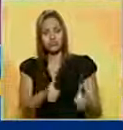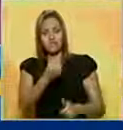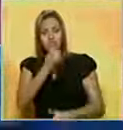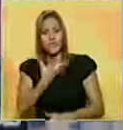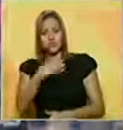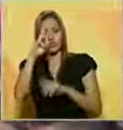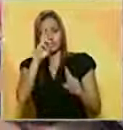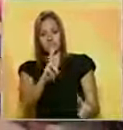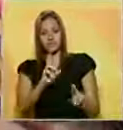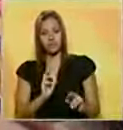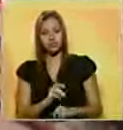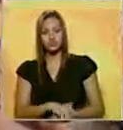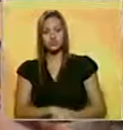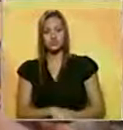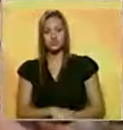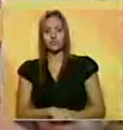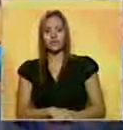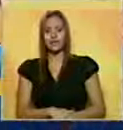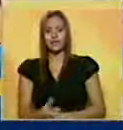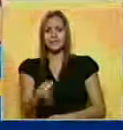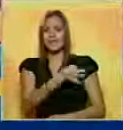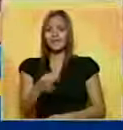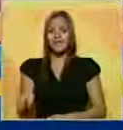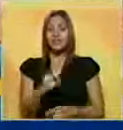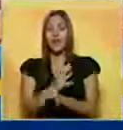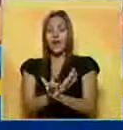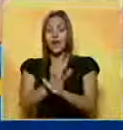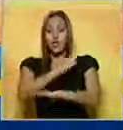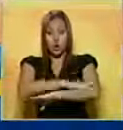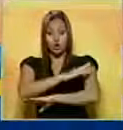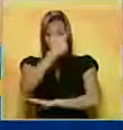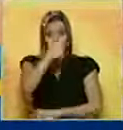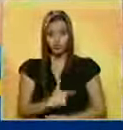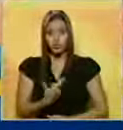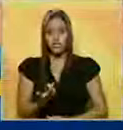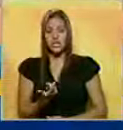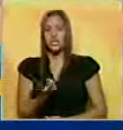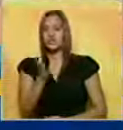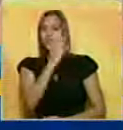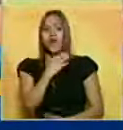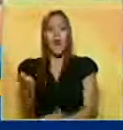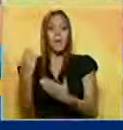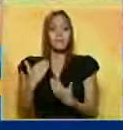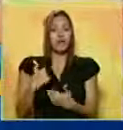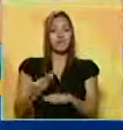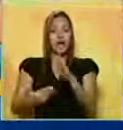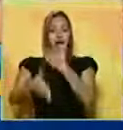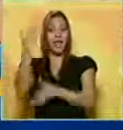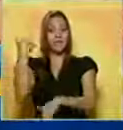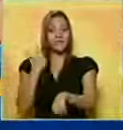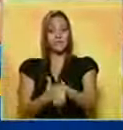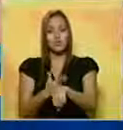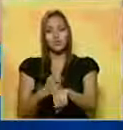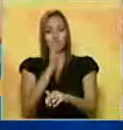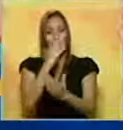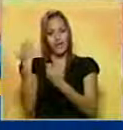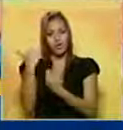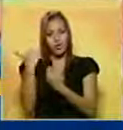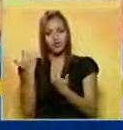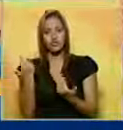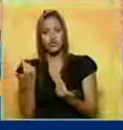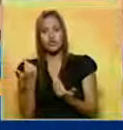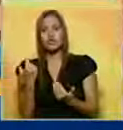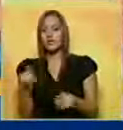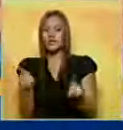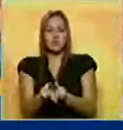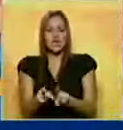uno lo respeta. Rescato la actitud del equipo, a pesar de no tener el apoyo masivo que hemos tenido en otros momentos.